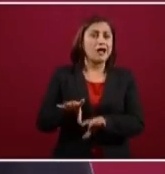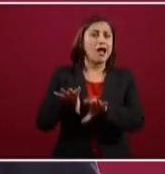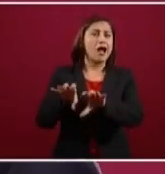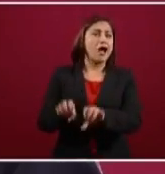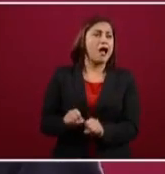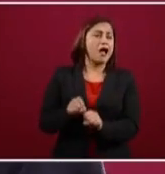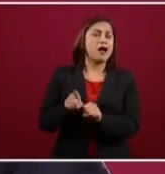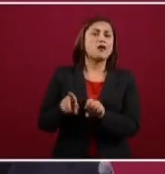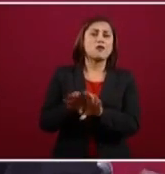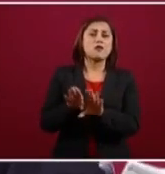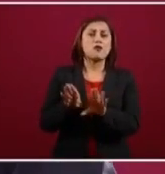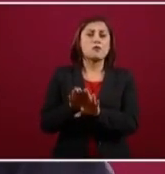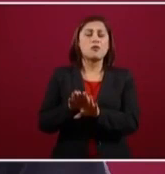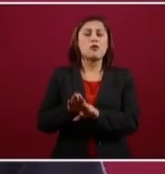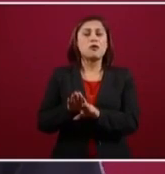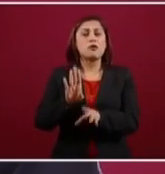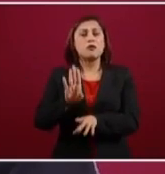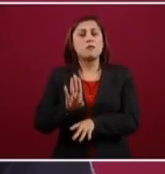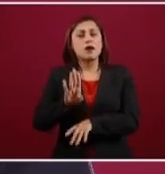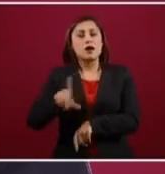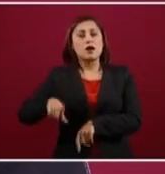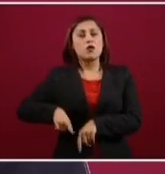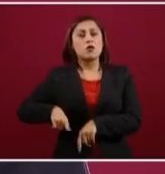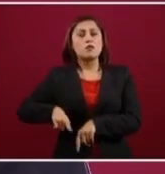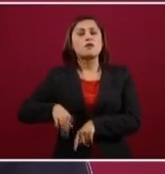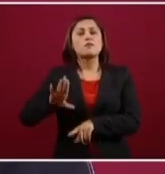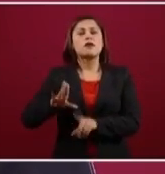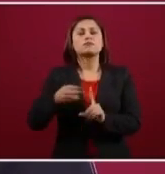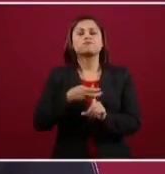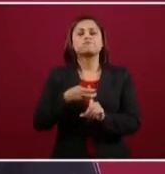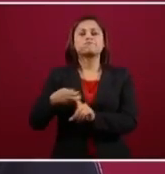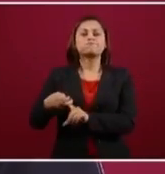El gobierno estaba secuestrado